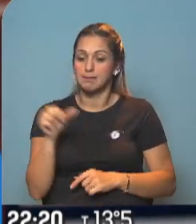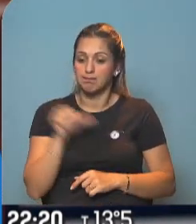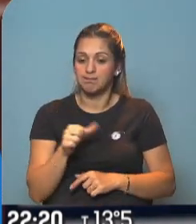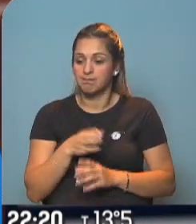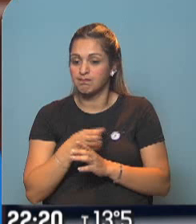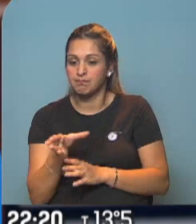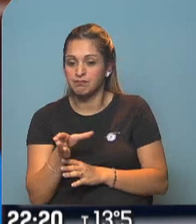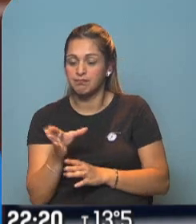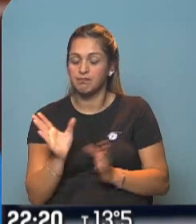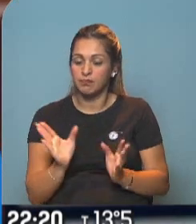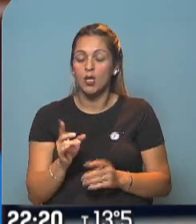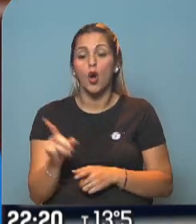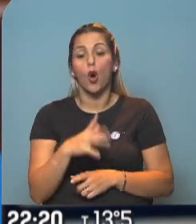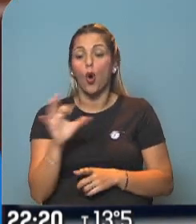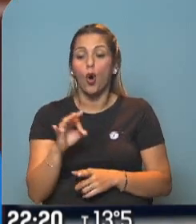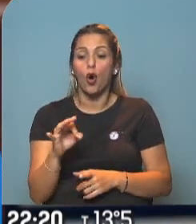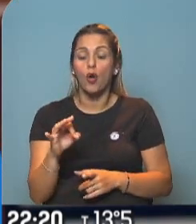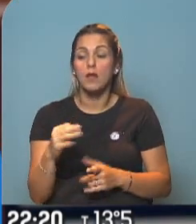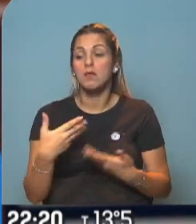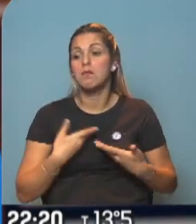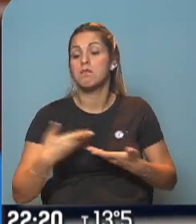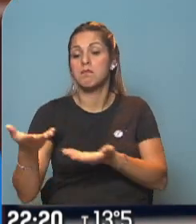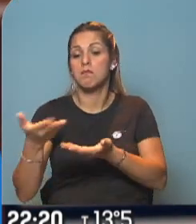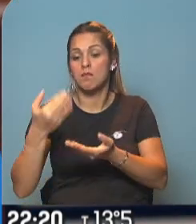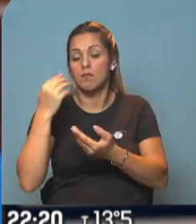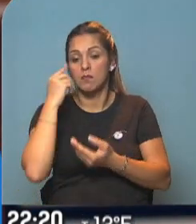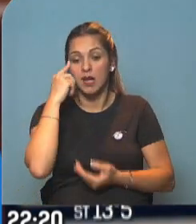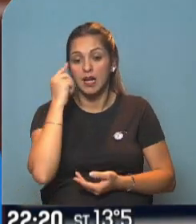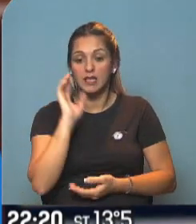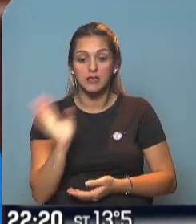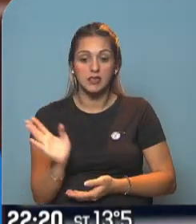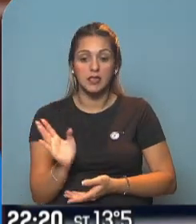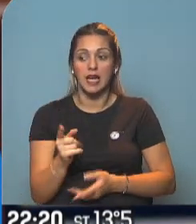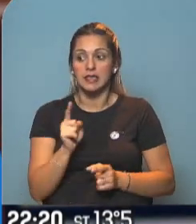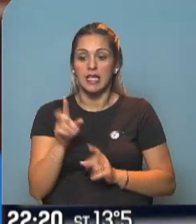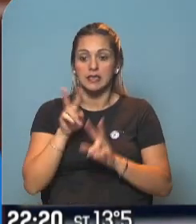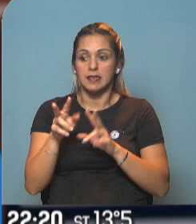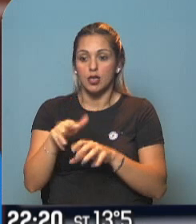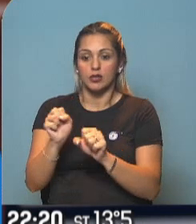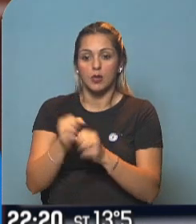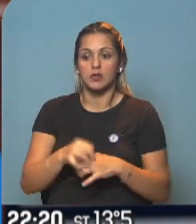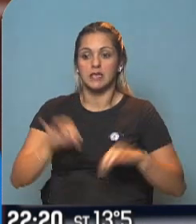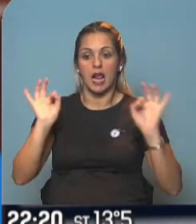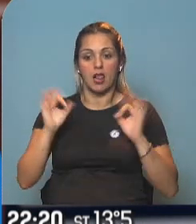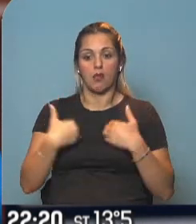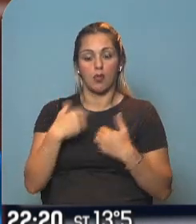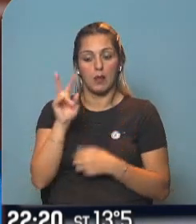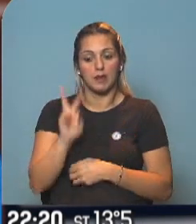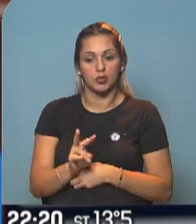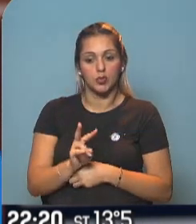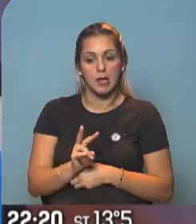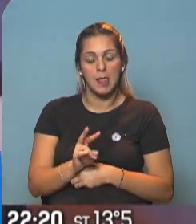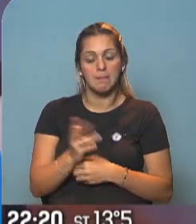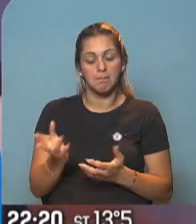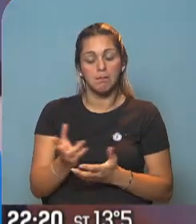ver, otra opción sería entregarse a China de manera más definitiva y tratar de buscar ahí una salvación. Y me parece que sí, ahí está el escenario. Y me parece que la